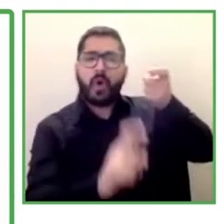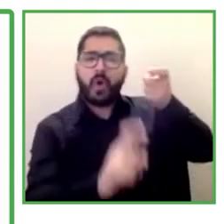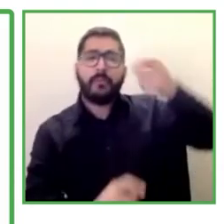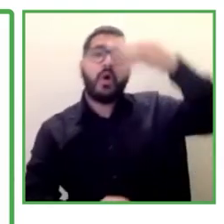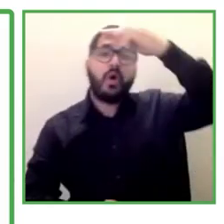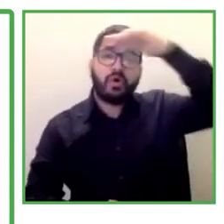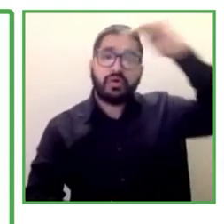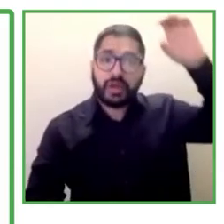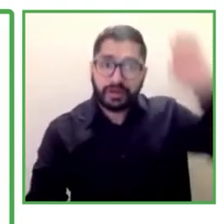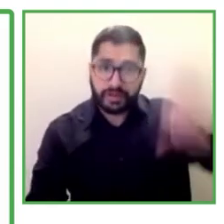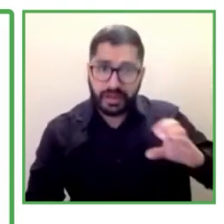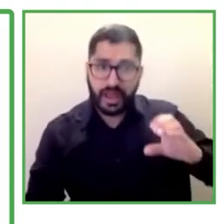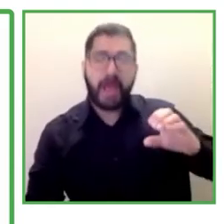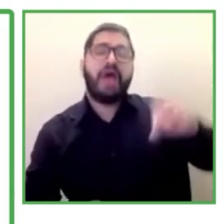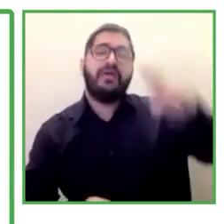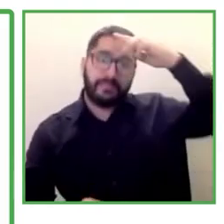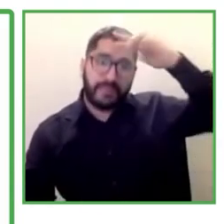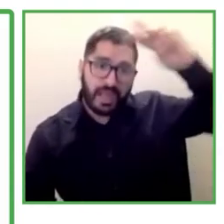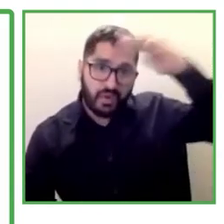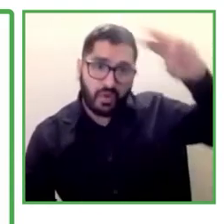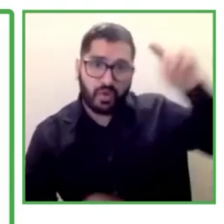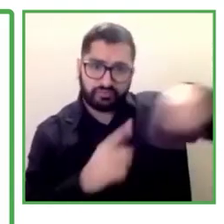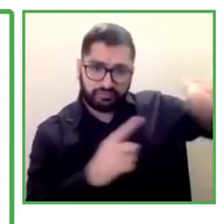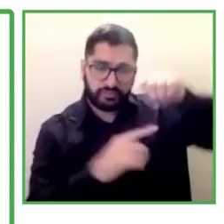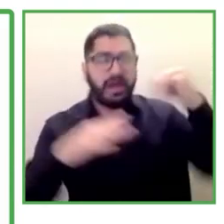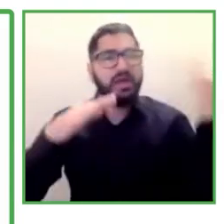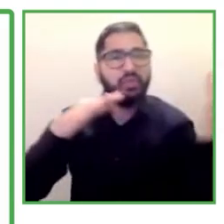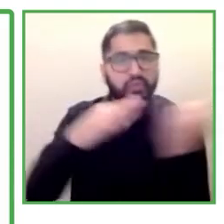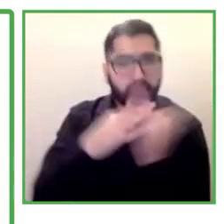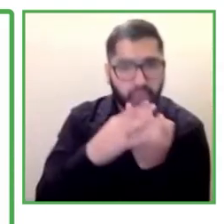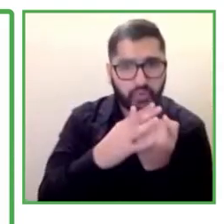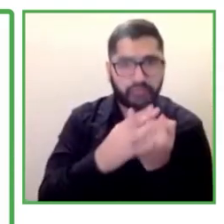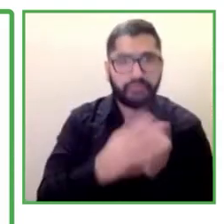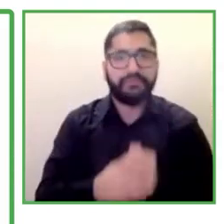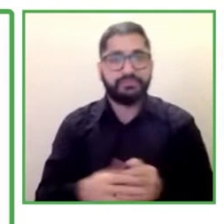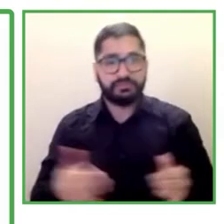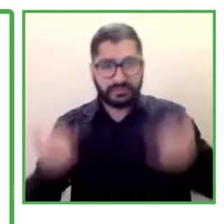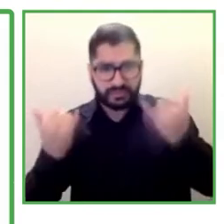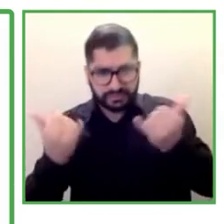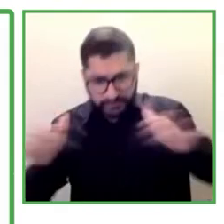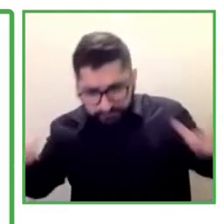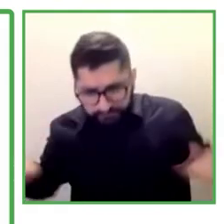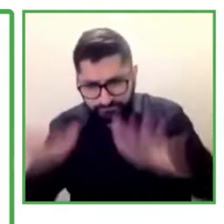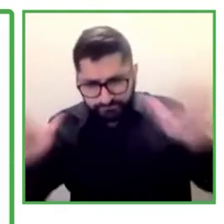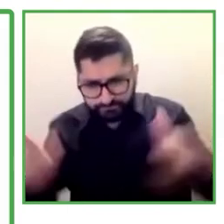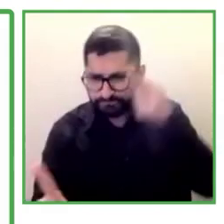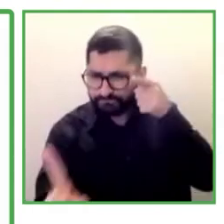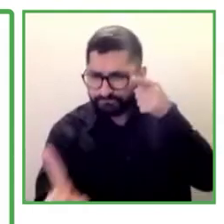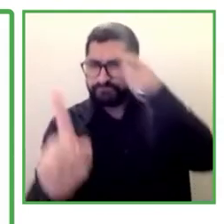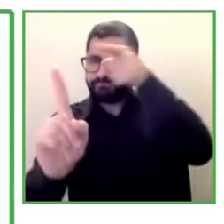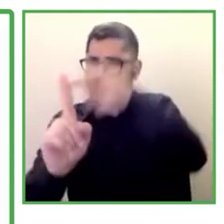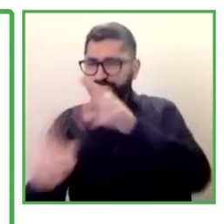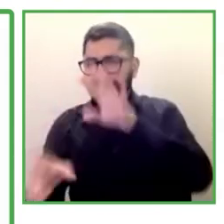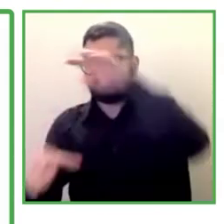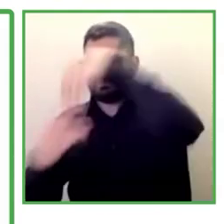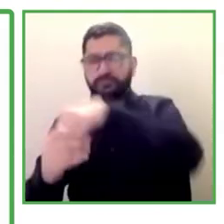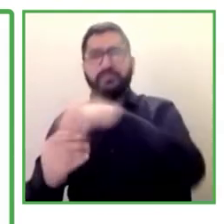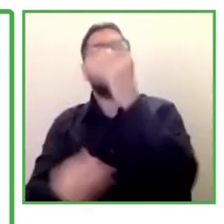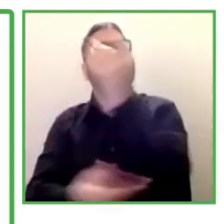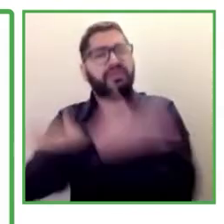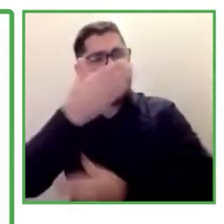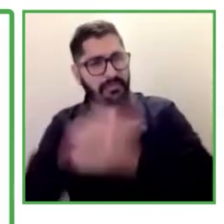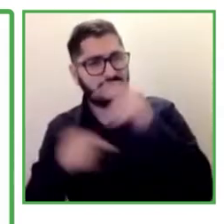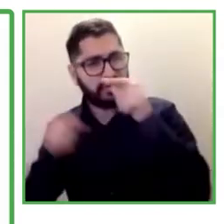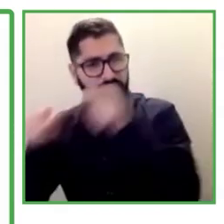personas con discapacidad en el mercado laboral, el Producto Interno Bruto de los países podría aumentar entre un 2 y un